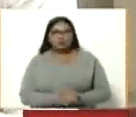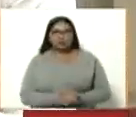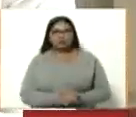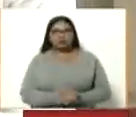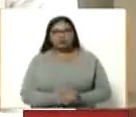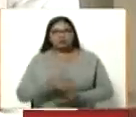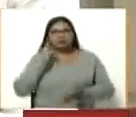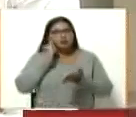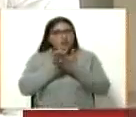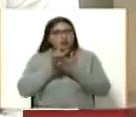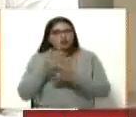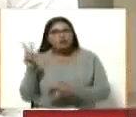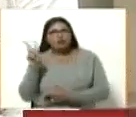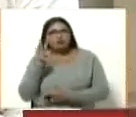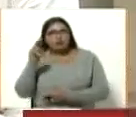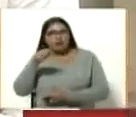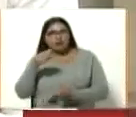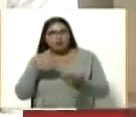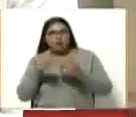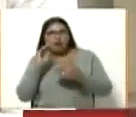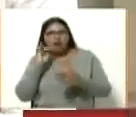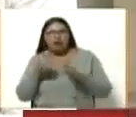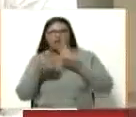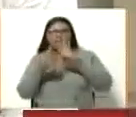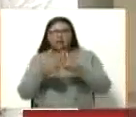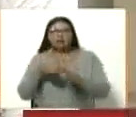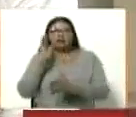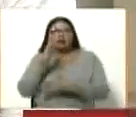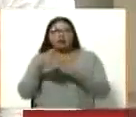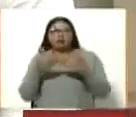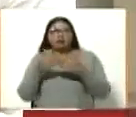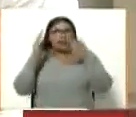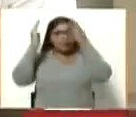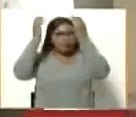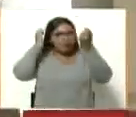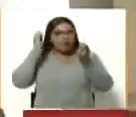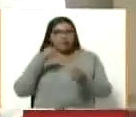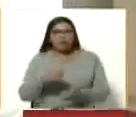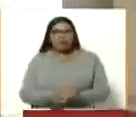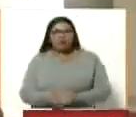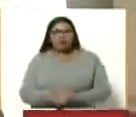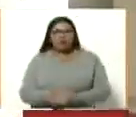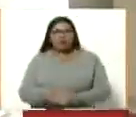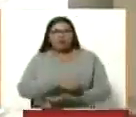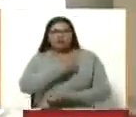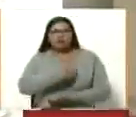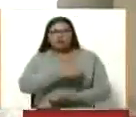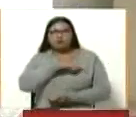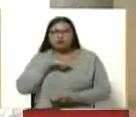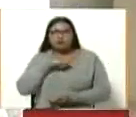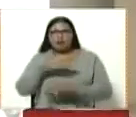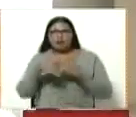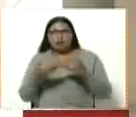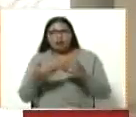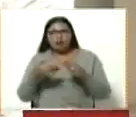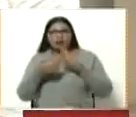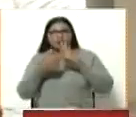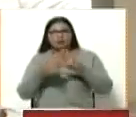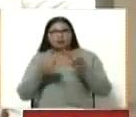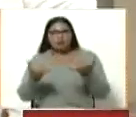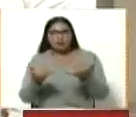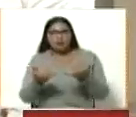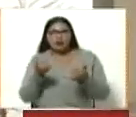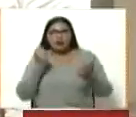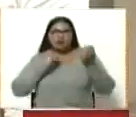testigos de Venezuela y testigos de aquí que van a declarar desde la Embajada Suiza, en un acuerdo con la Corte, la Fiscalía y la